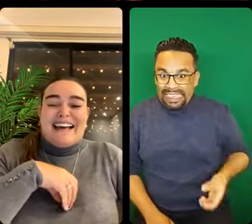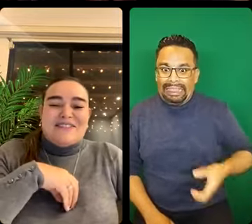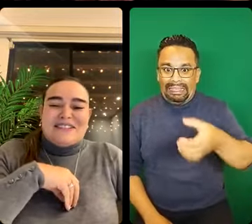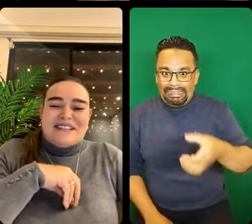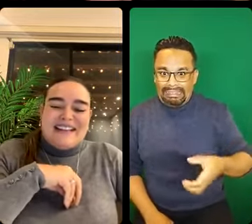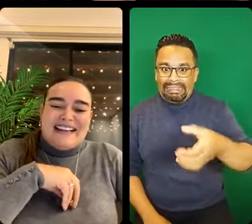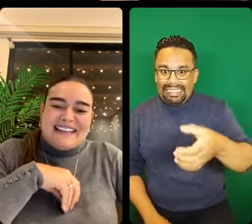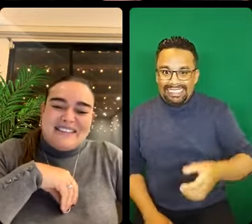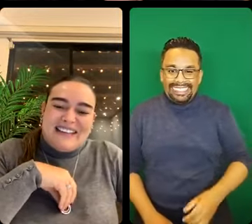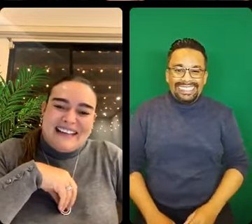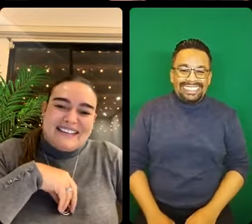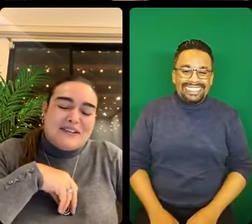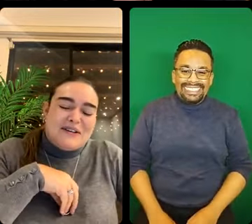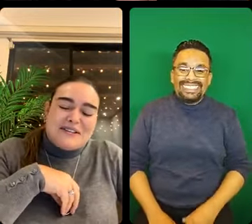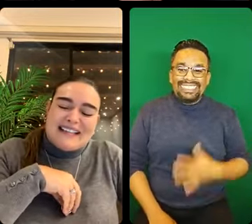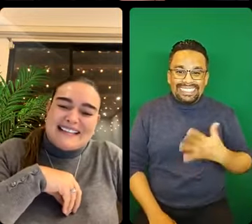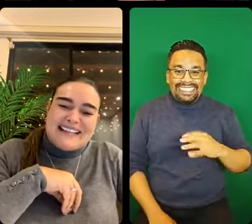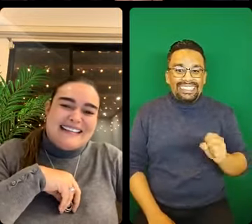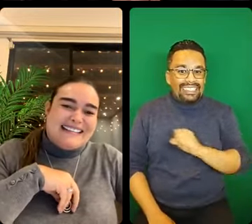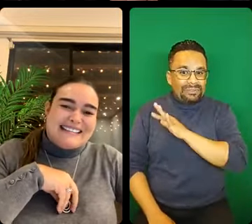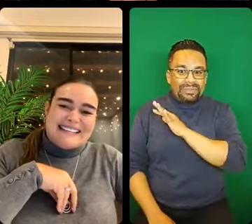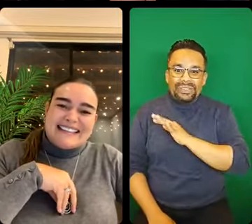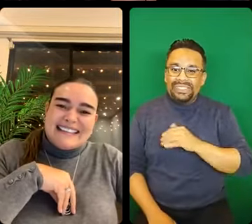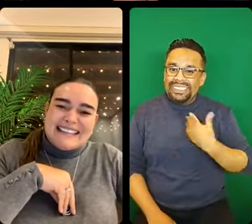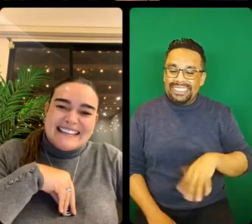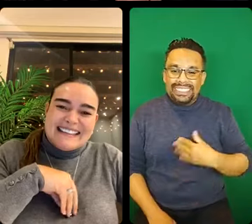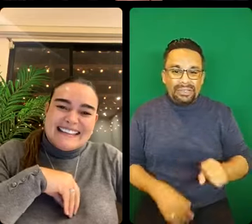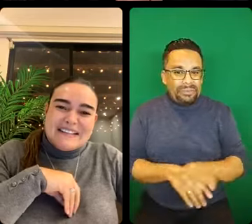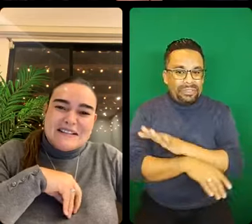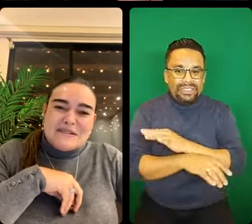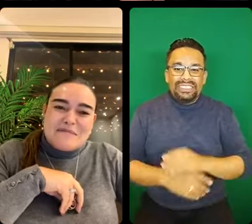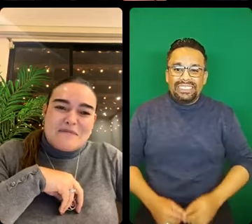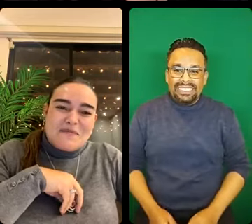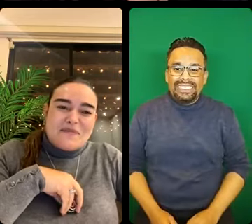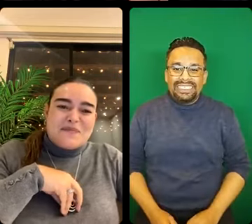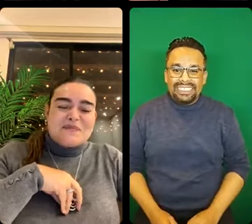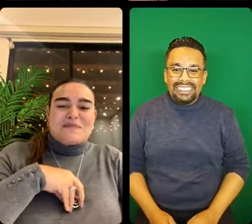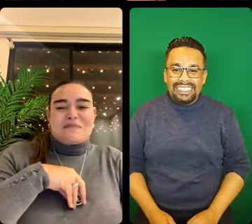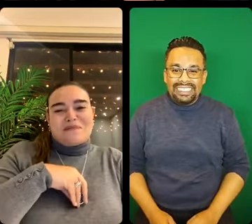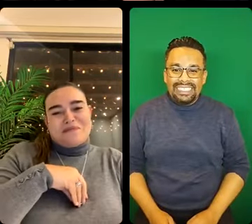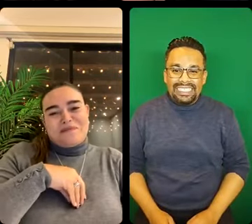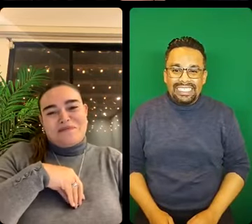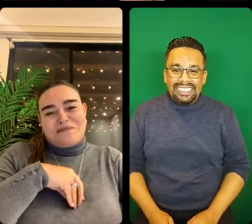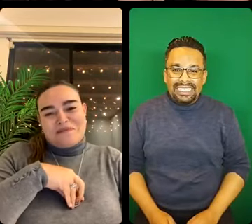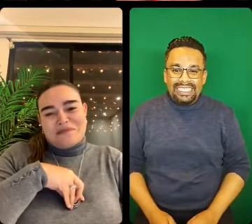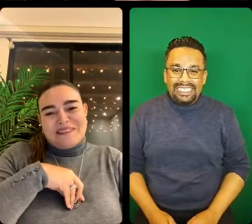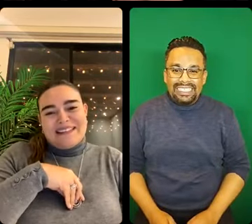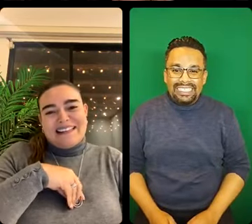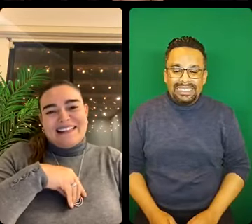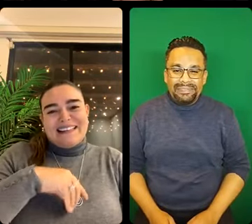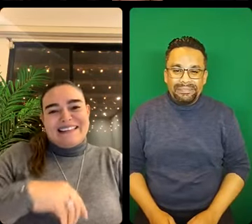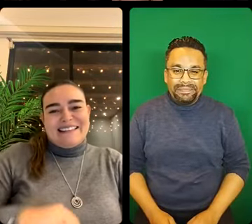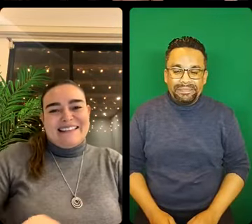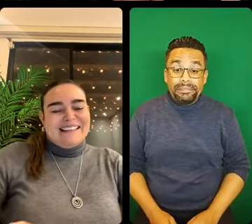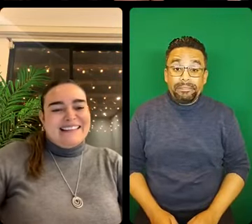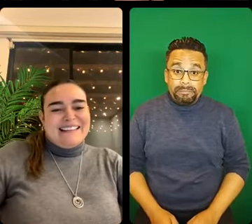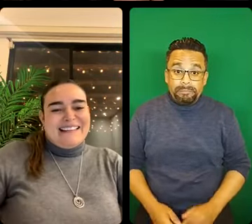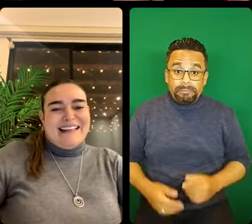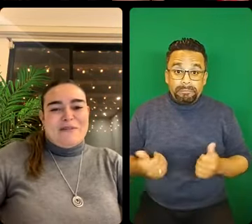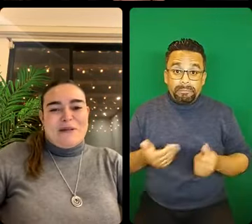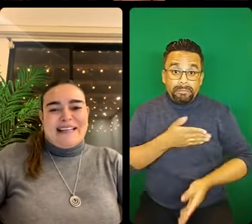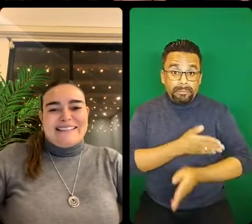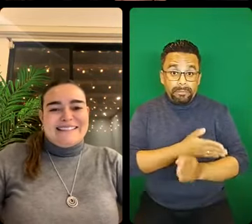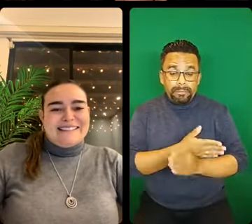Está emocionada también, todos en Exceltis. ¡Qué emoción, qué emoción! Bueno, sigo.